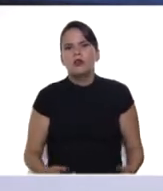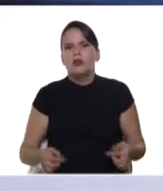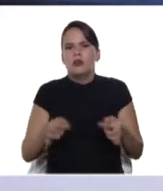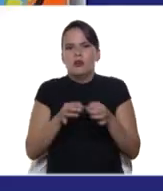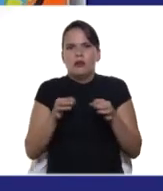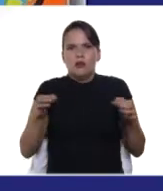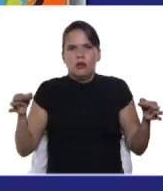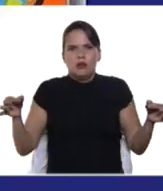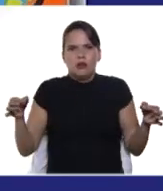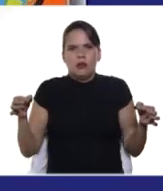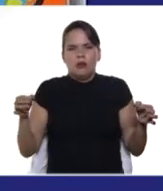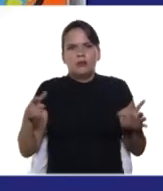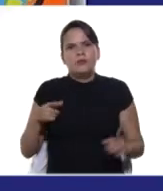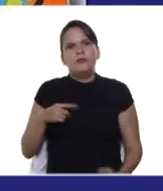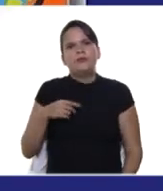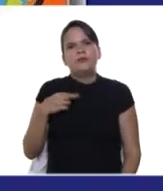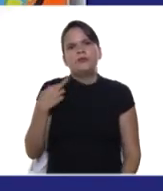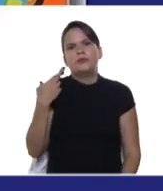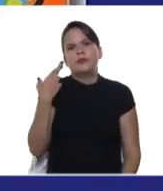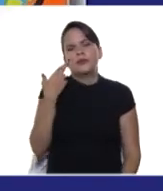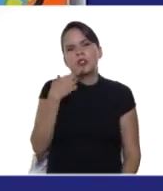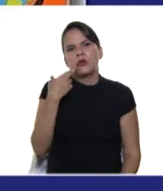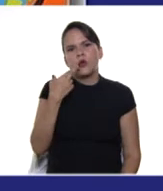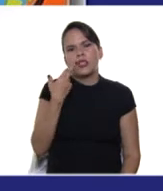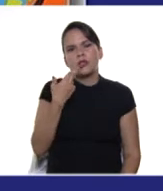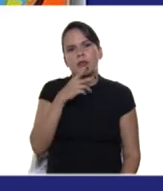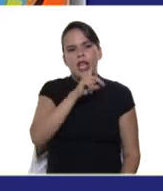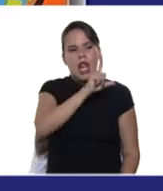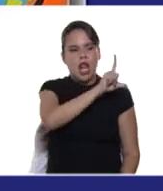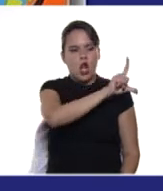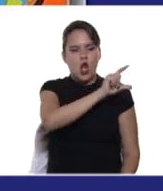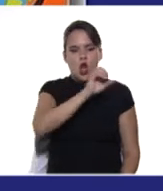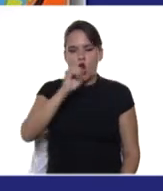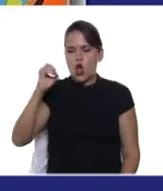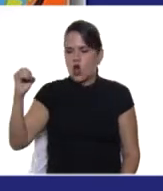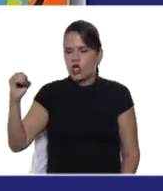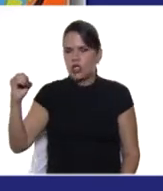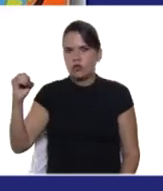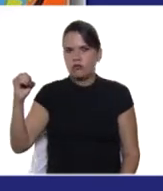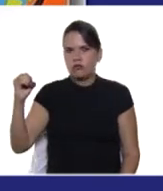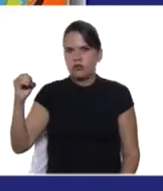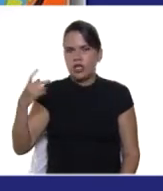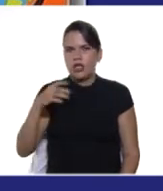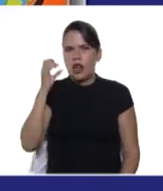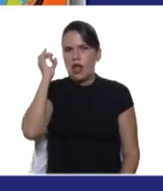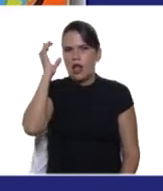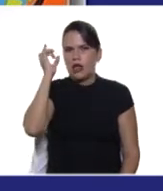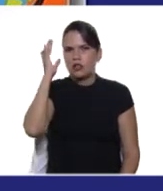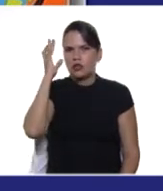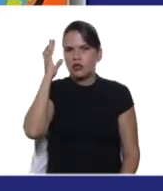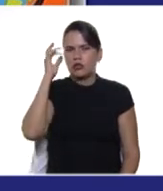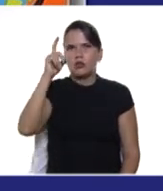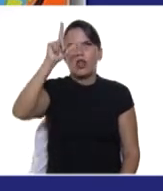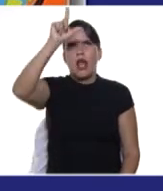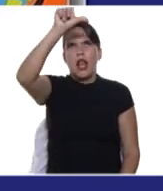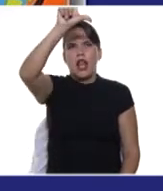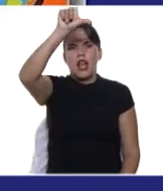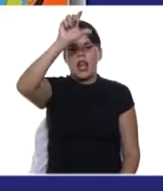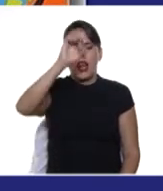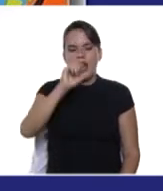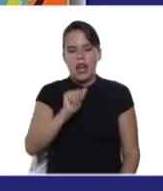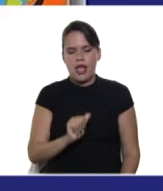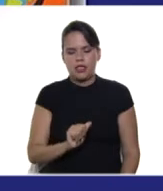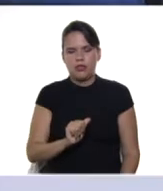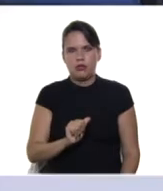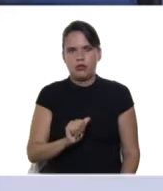se miden las longitudes, y en la azul las latitudes. Fíjense que